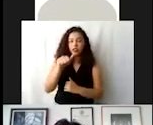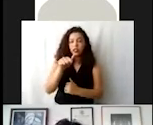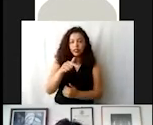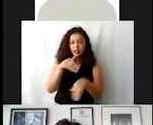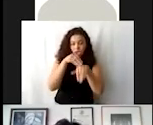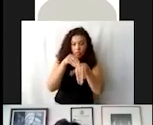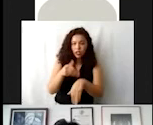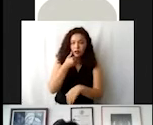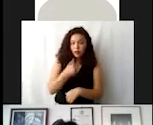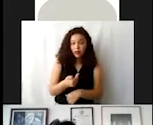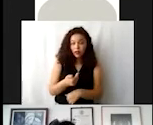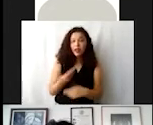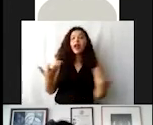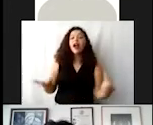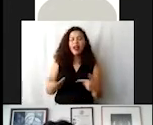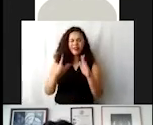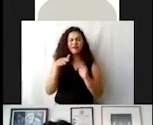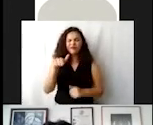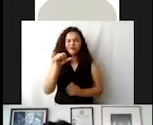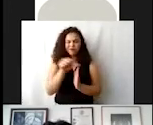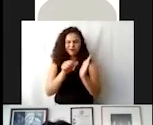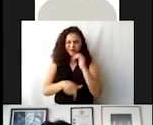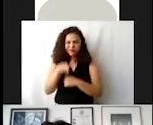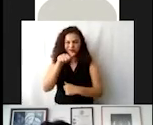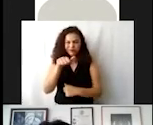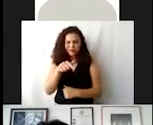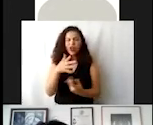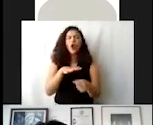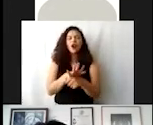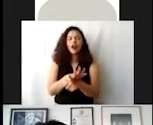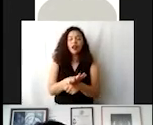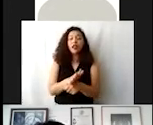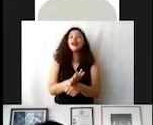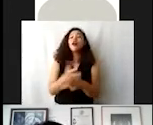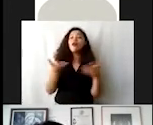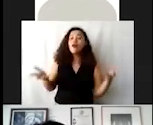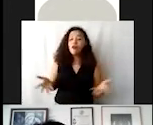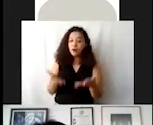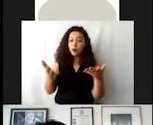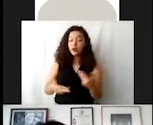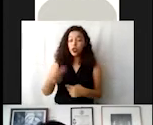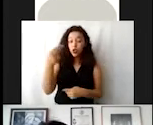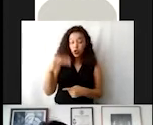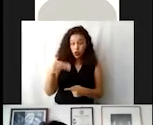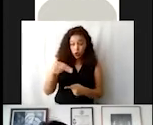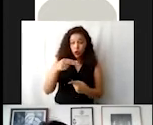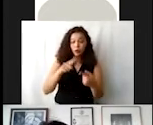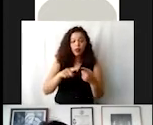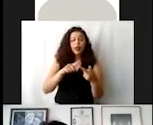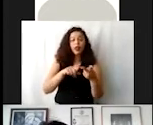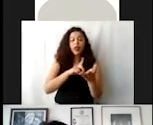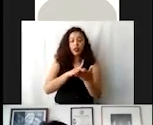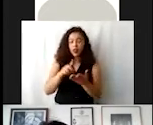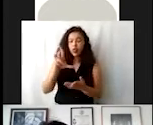de las formalidades, si ustedes van a hacer una promoción, señalen el nombre, el domicilio,